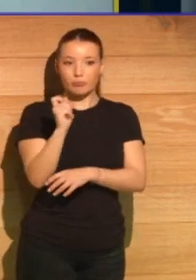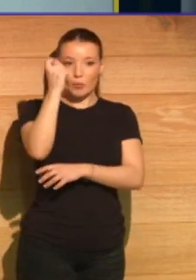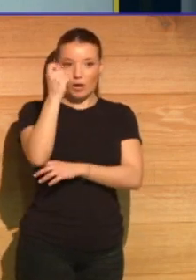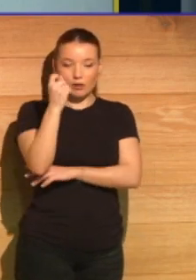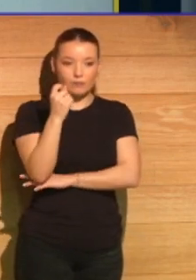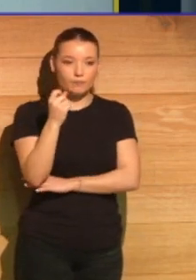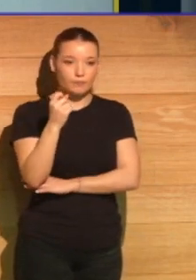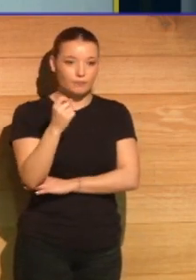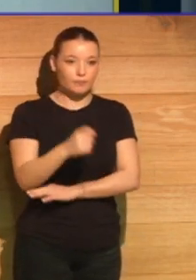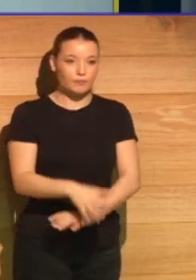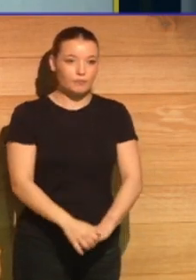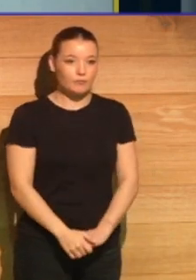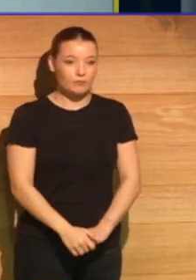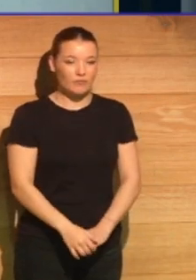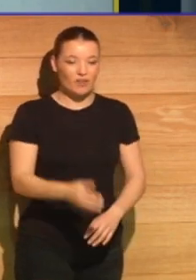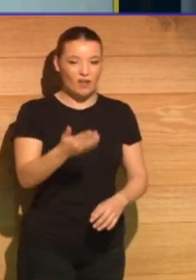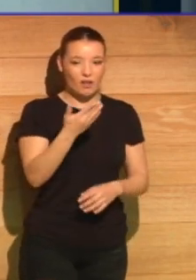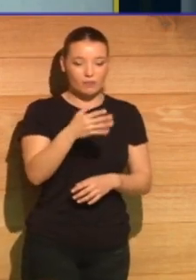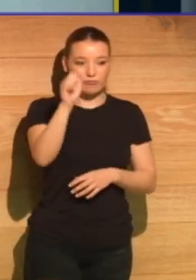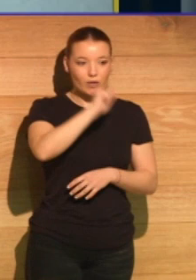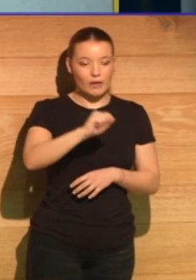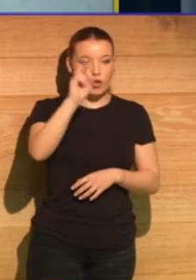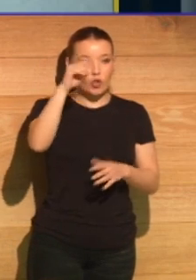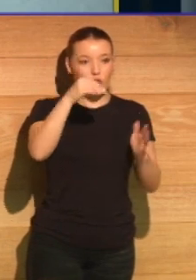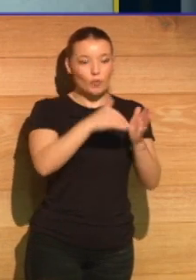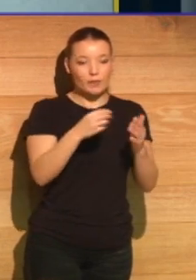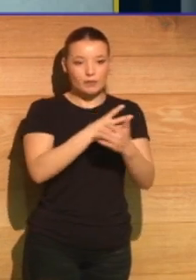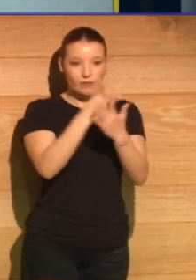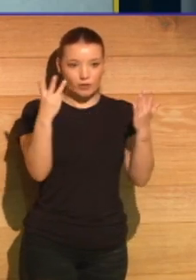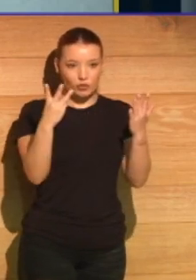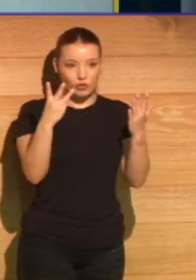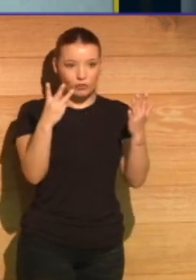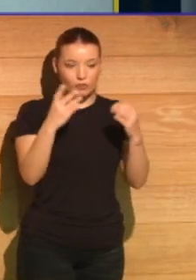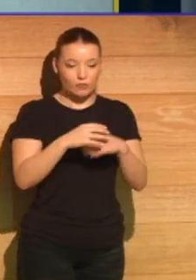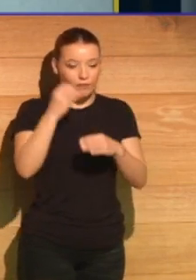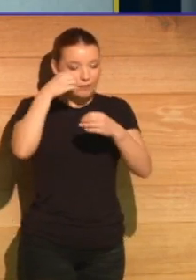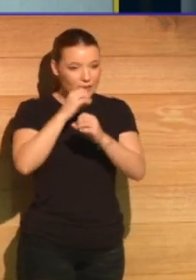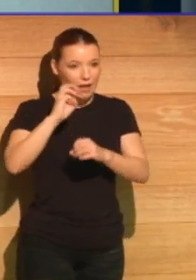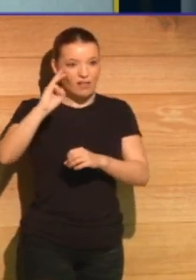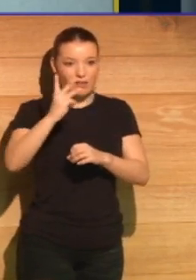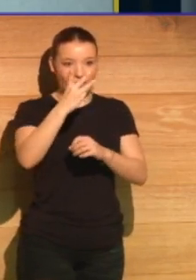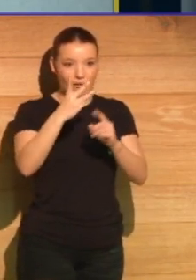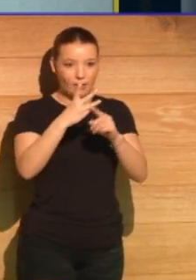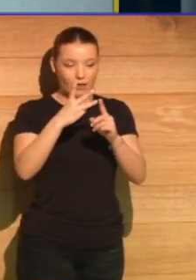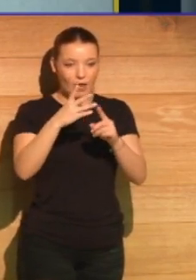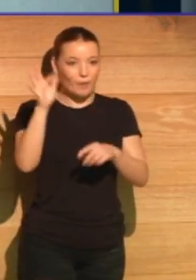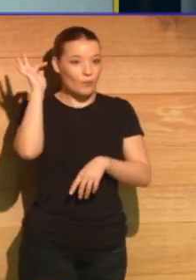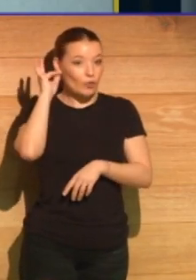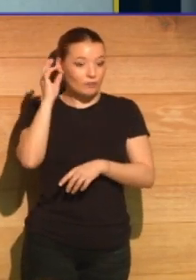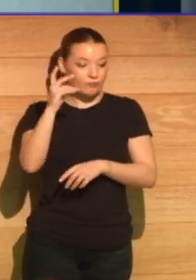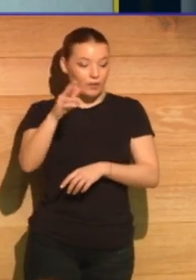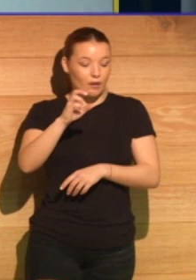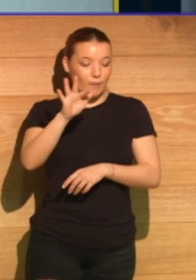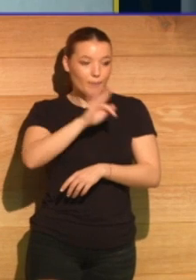me parece que fue el 2018, y que fue la tercera dentro de física, la tercera mujer en conseguir el